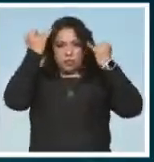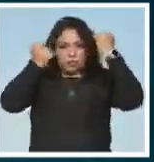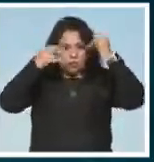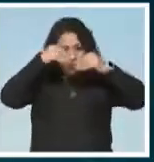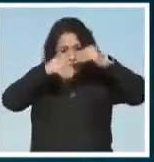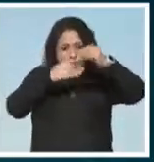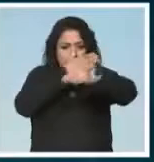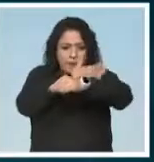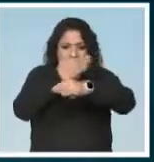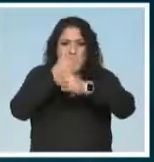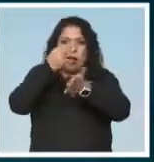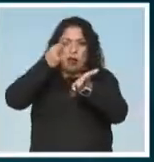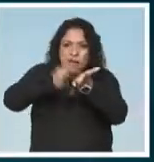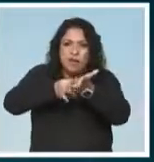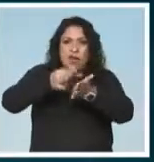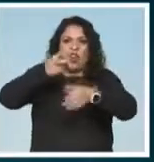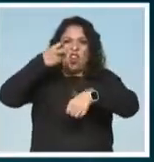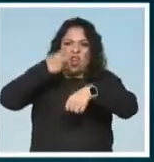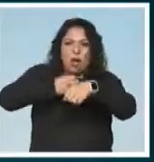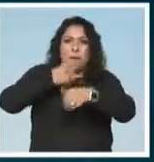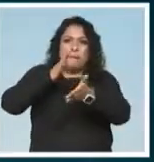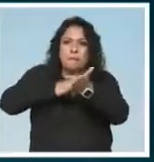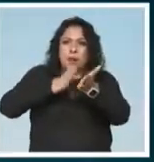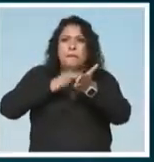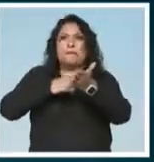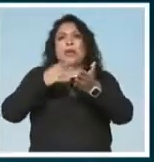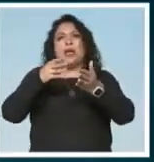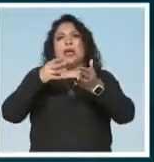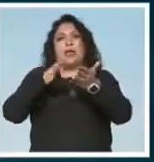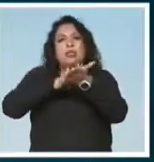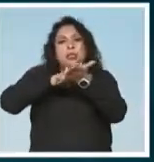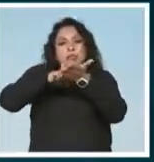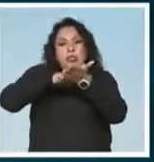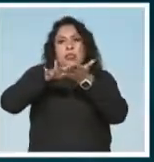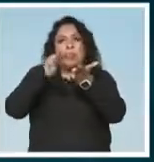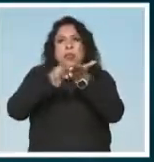con madera, fierro, cartón, malla metálica y mucha pintura.